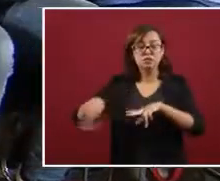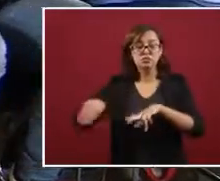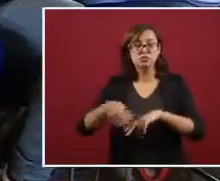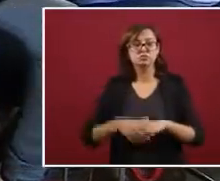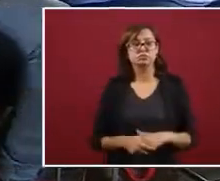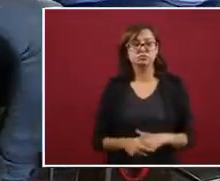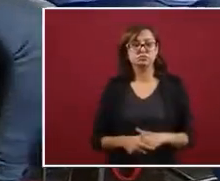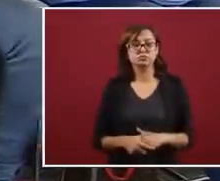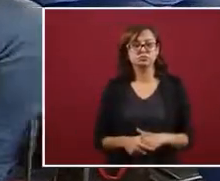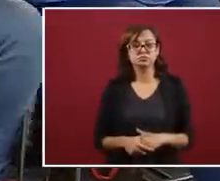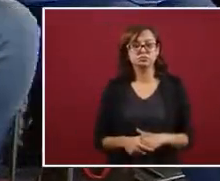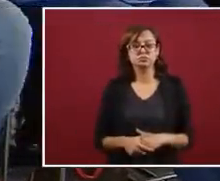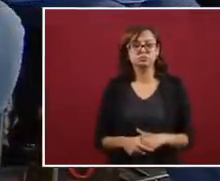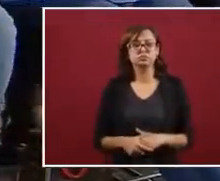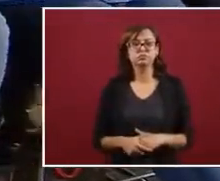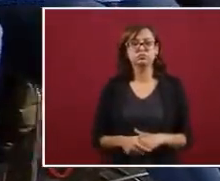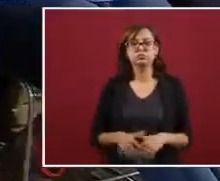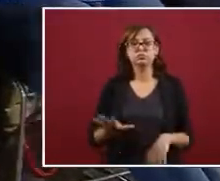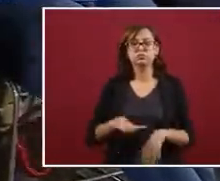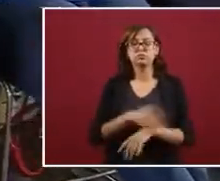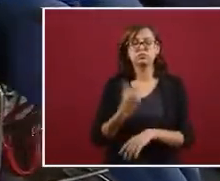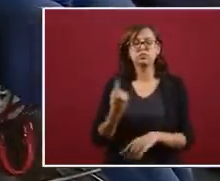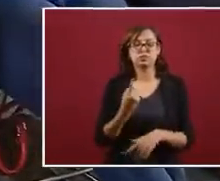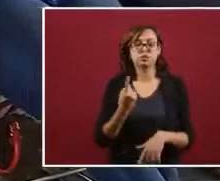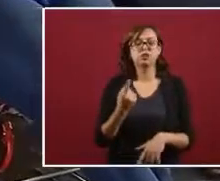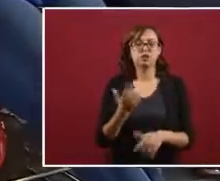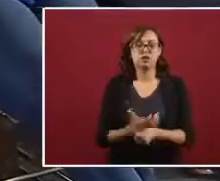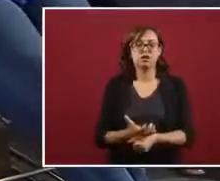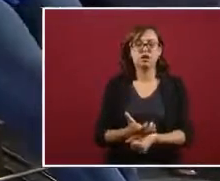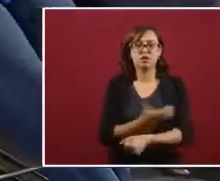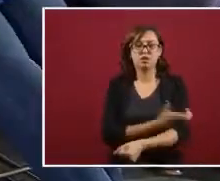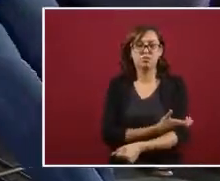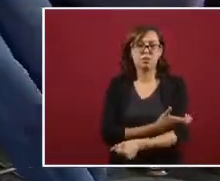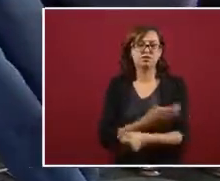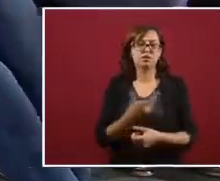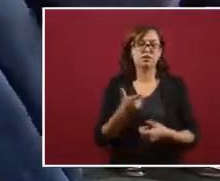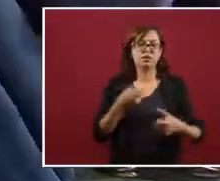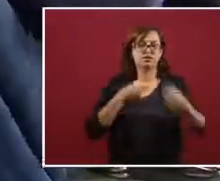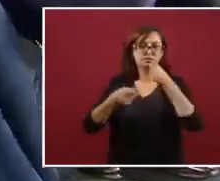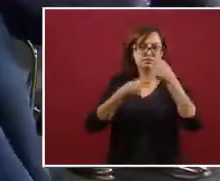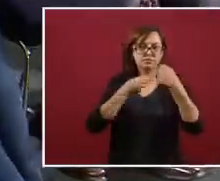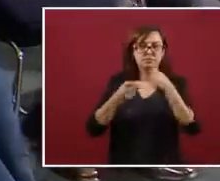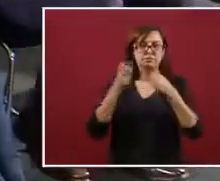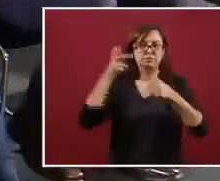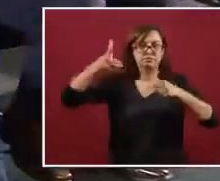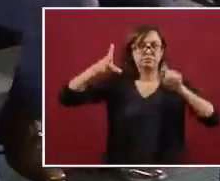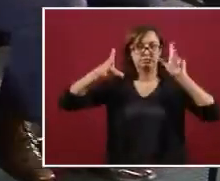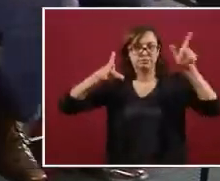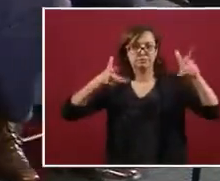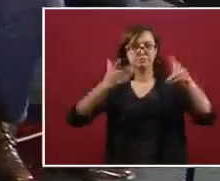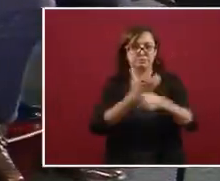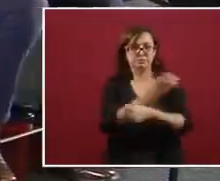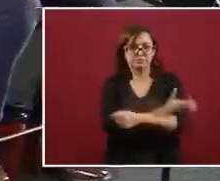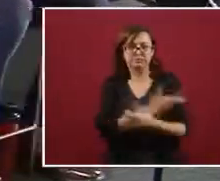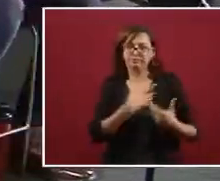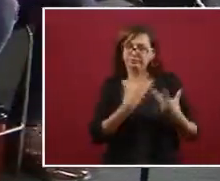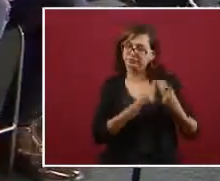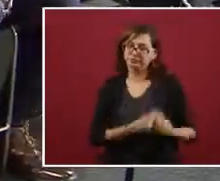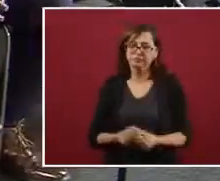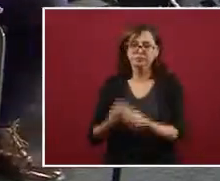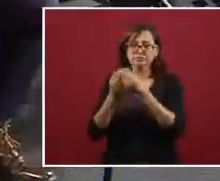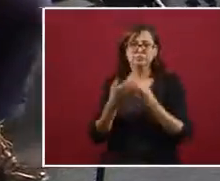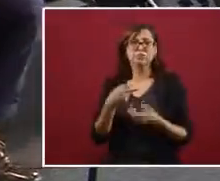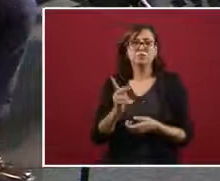porque van los compañeros de medios. Pero eso, ¿cuánto